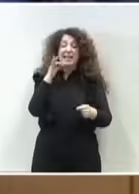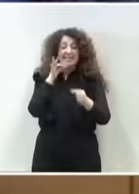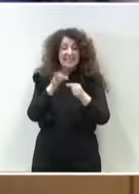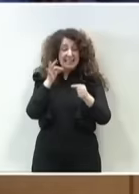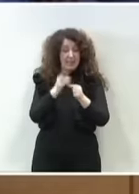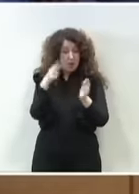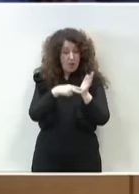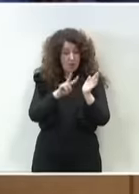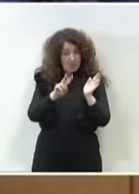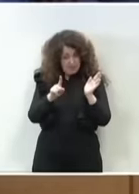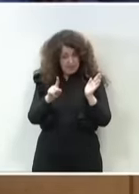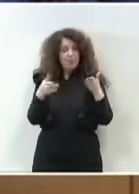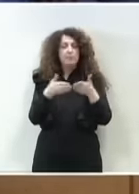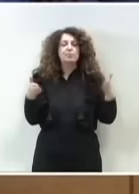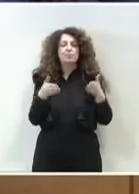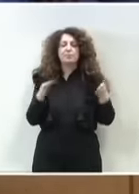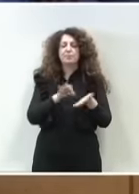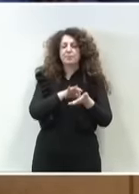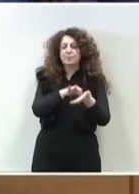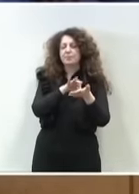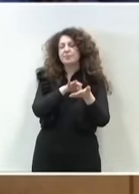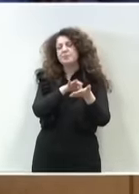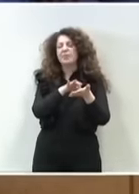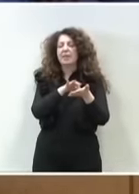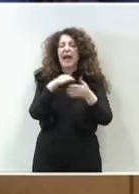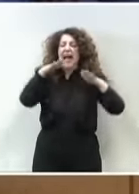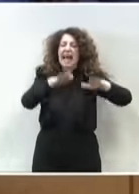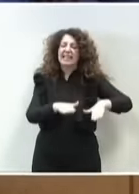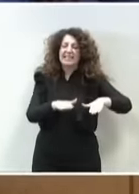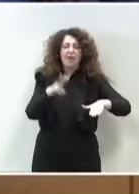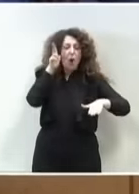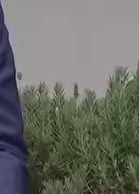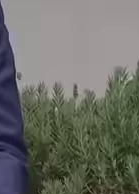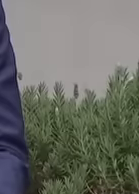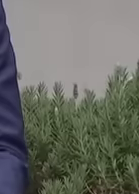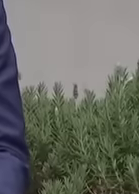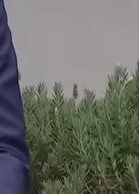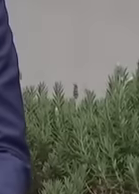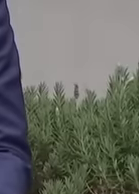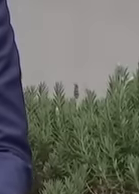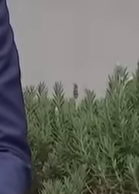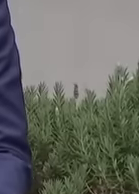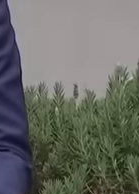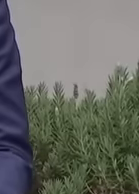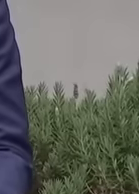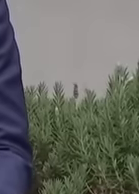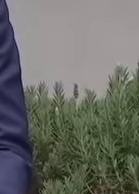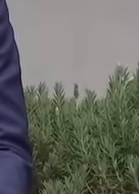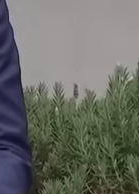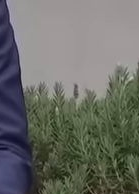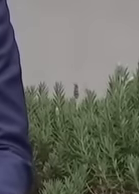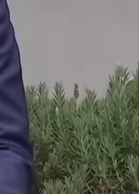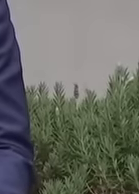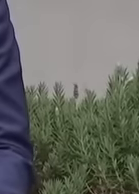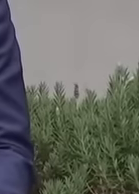aceptar un laudo entre países miembros de la Unión Europea. Pero ¿qué es lo que pasa? Que todos los fondos que no eran miembros de la